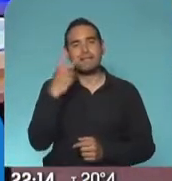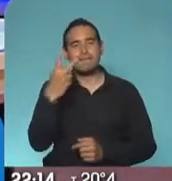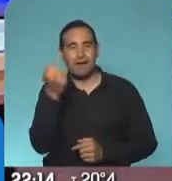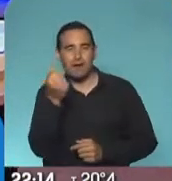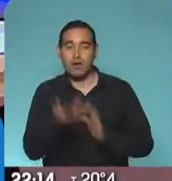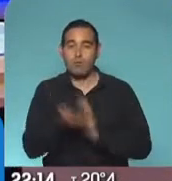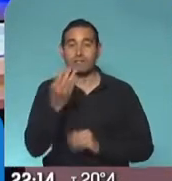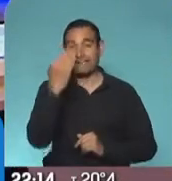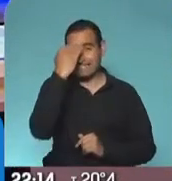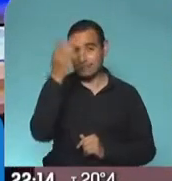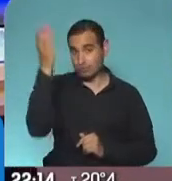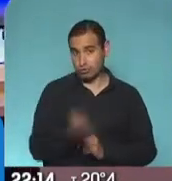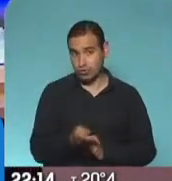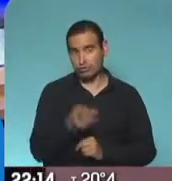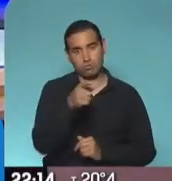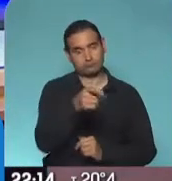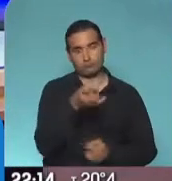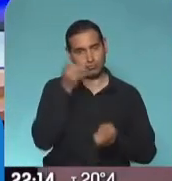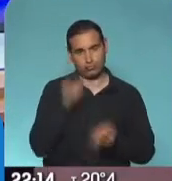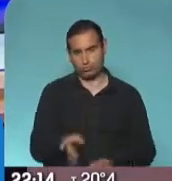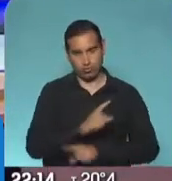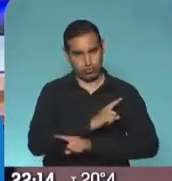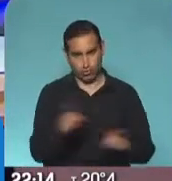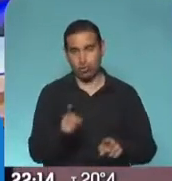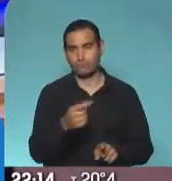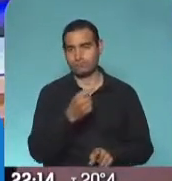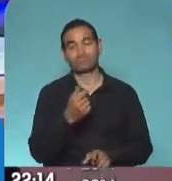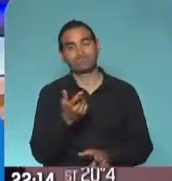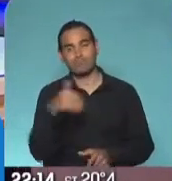al 15%. Esto fue rechazado, no lo consiguió Lenín Moreno,